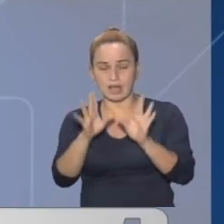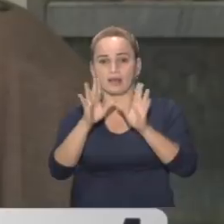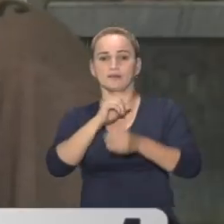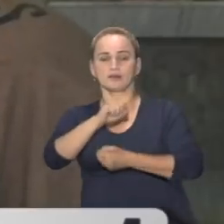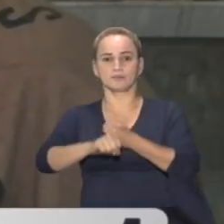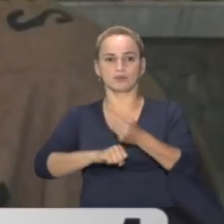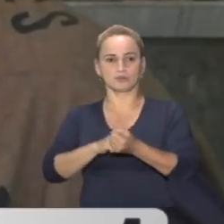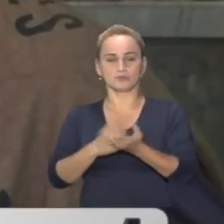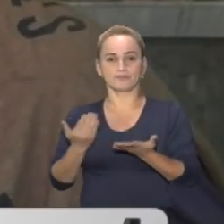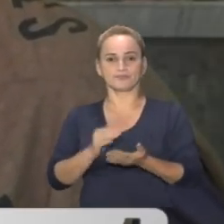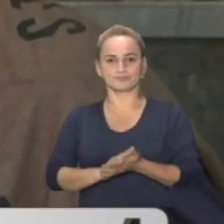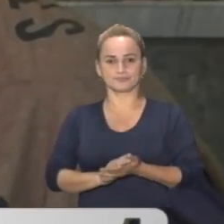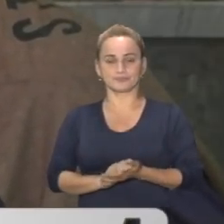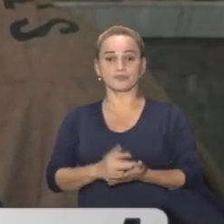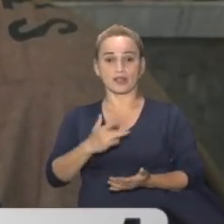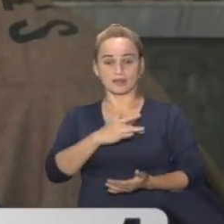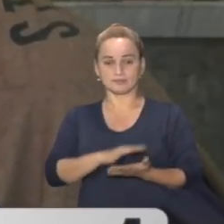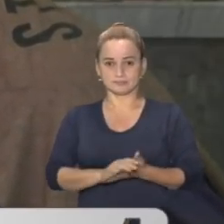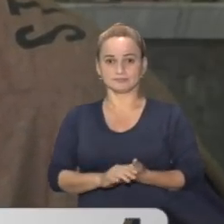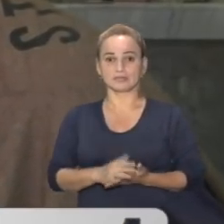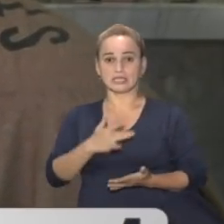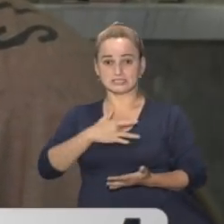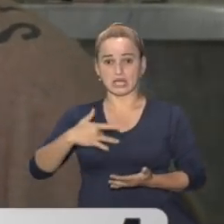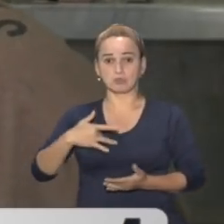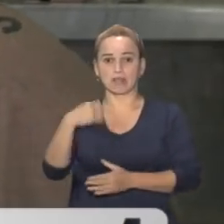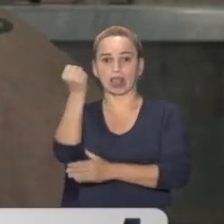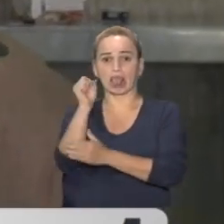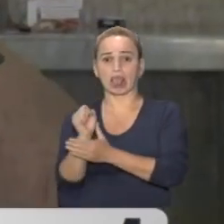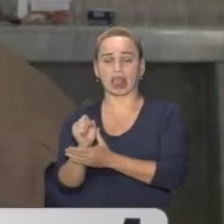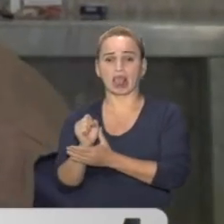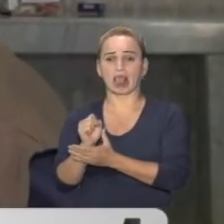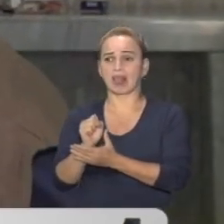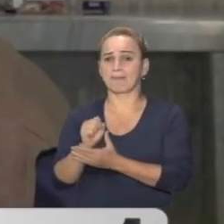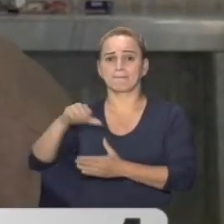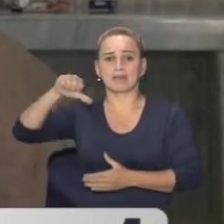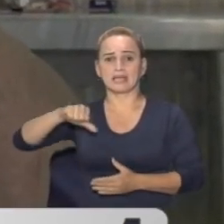nunca me han tratado la enfermedad porque no se sabe qué es.